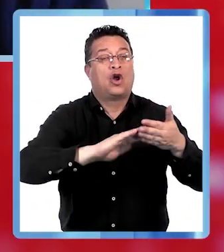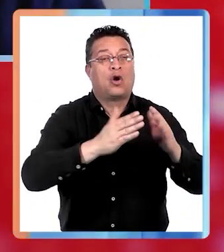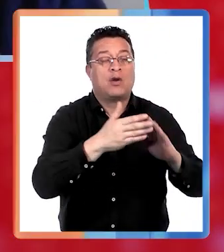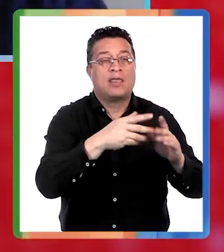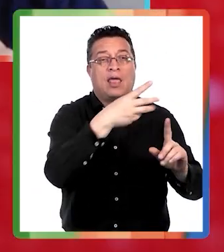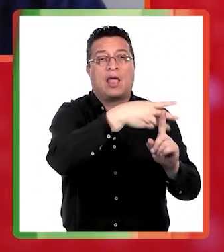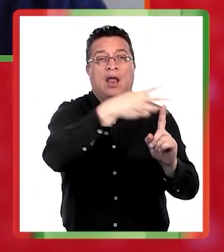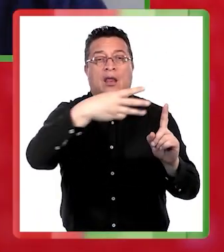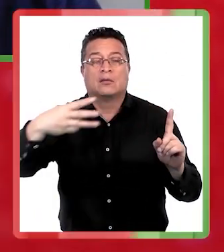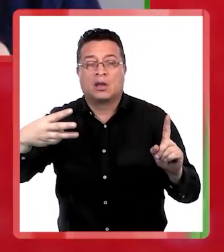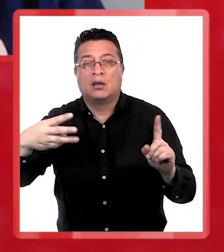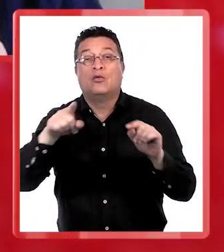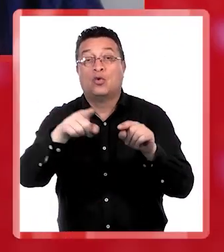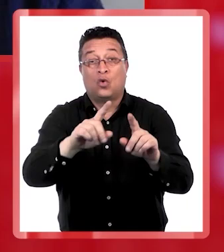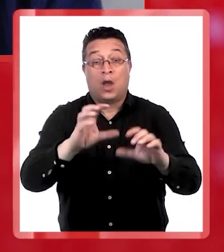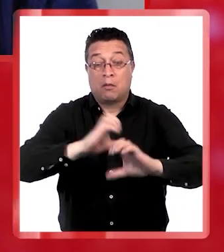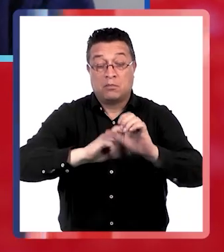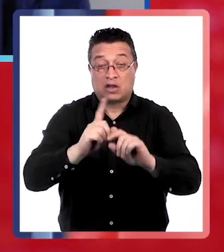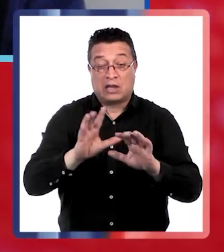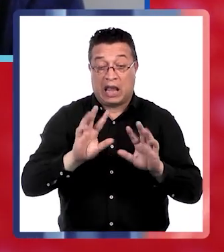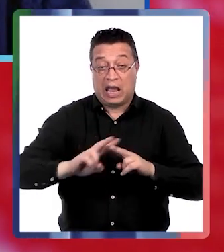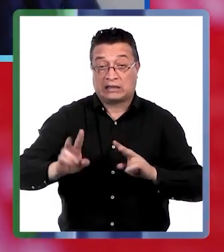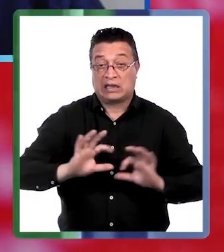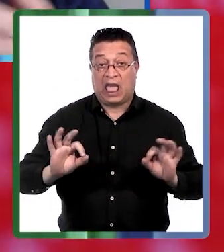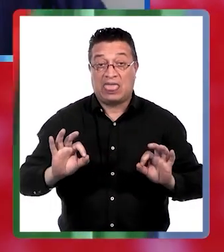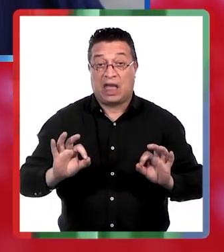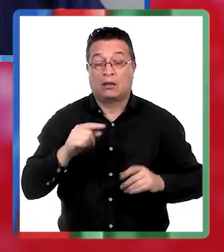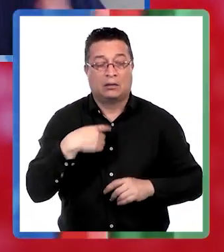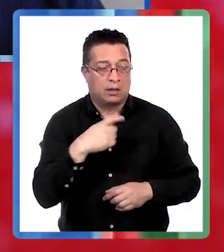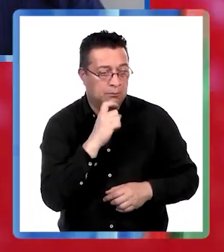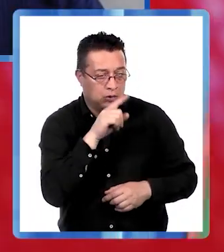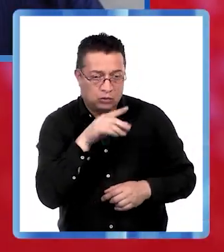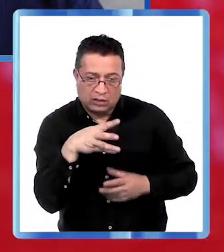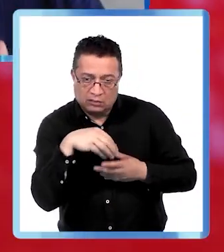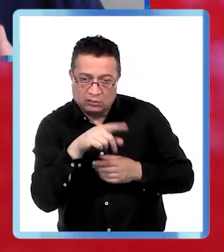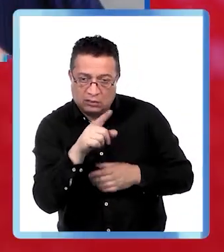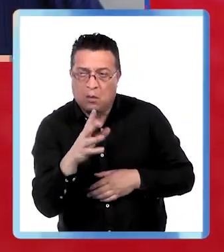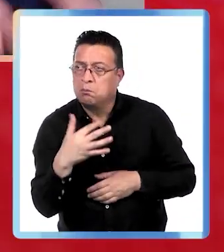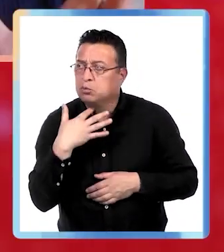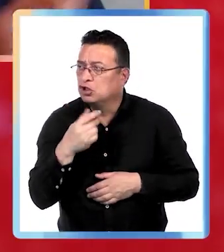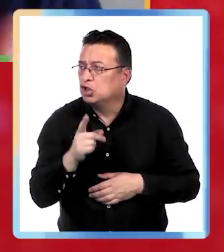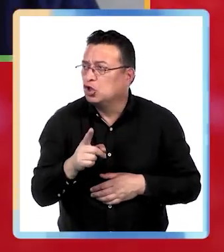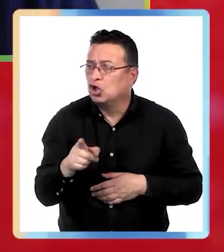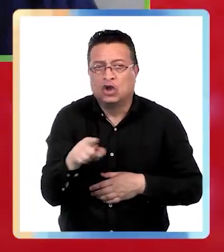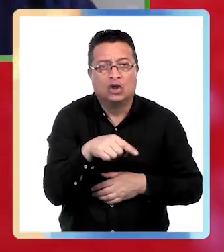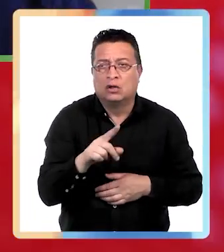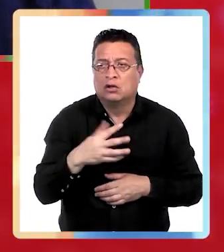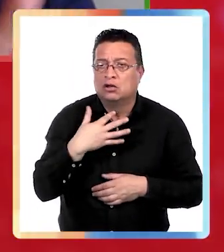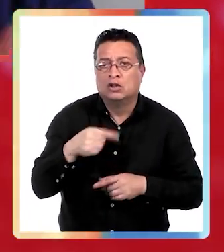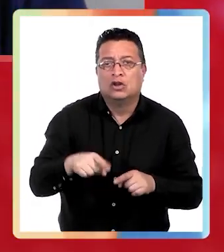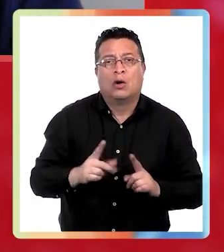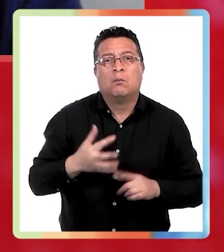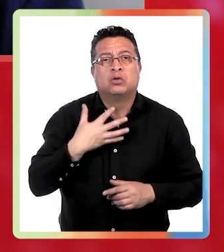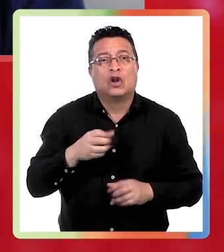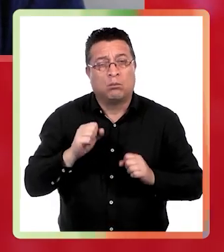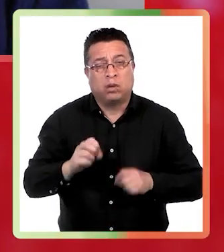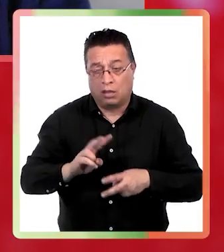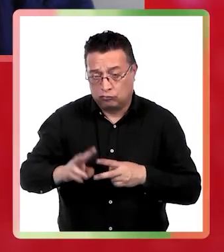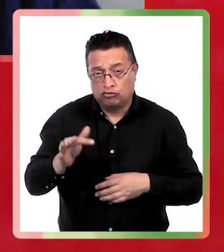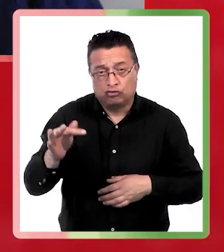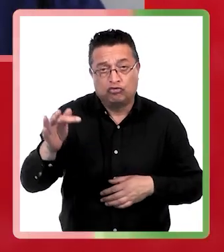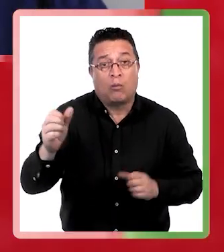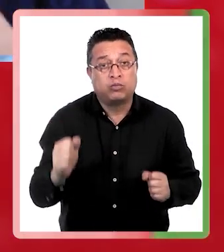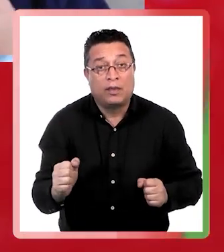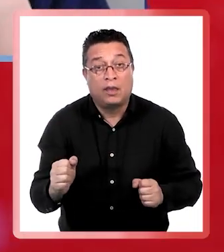discapacidad o la comunidad LGBTI más. Y si tu empresa no hace algo, quizás preguntar internamente, bueno, ¿por qué no lo estamos haciendo o